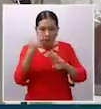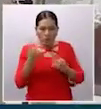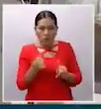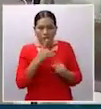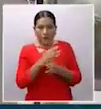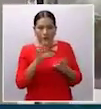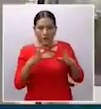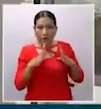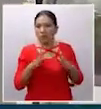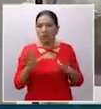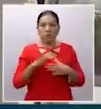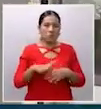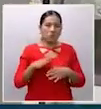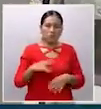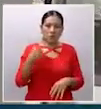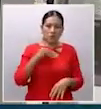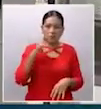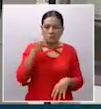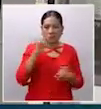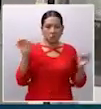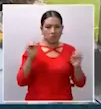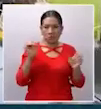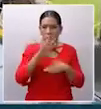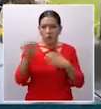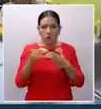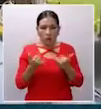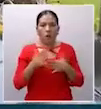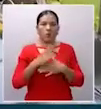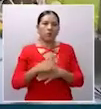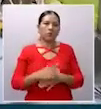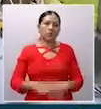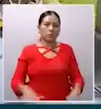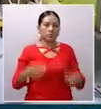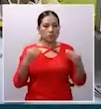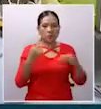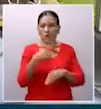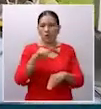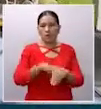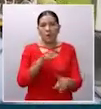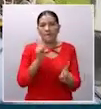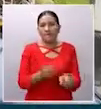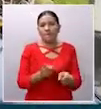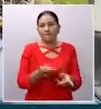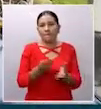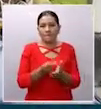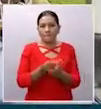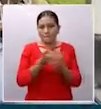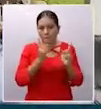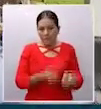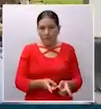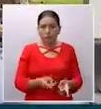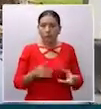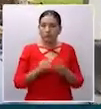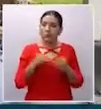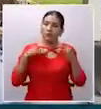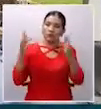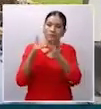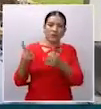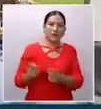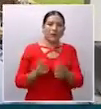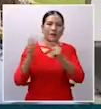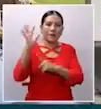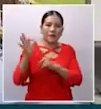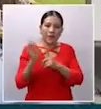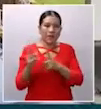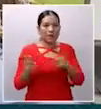Esto hemos desmentido categóricamente, se quedaron tranquilos este sector. Igual tenemos reunión con don José Orellana, que es del Transporte